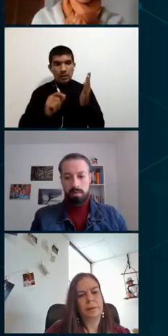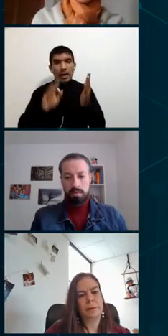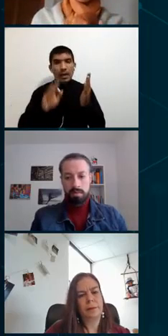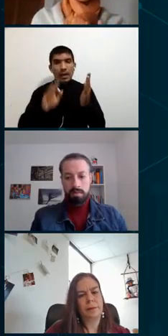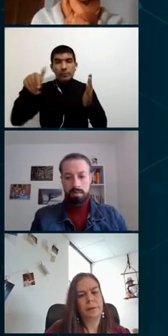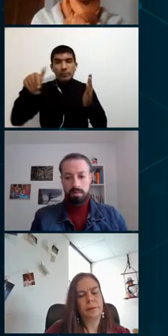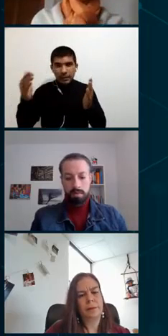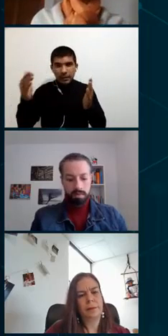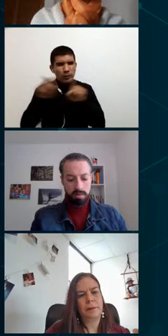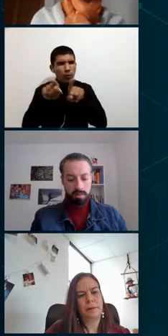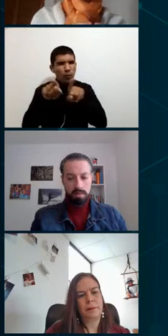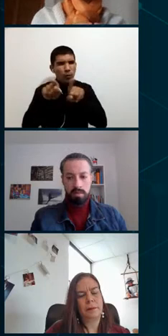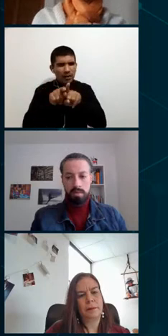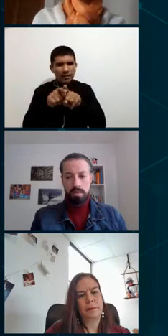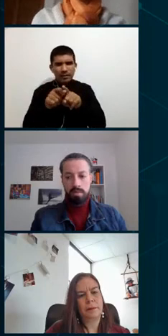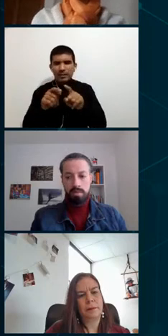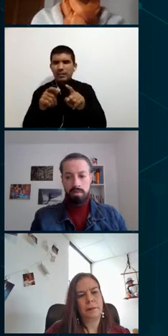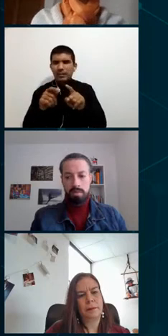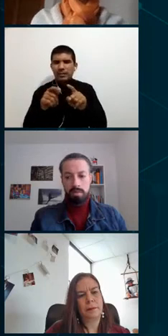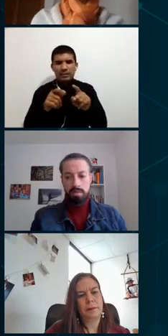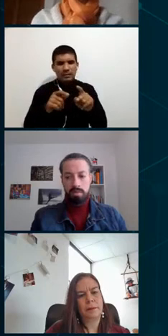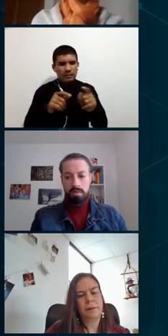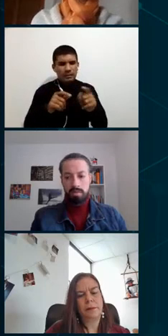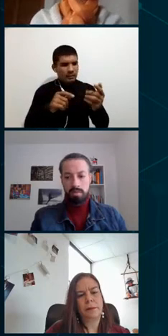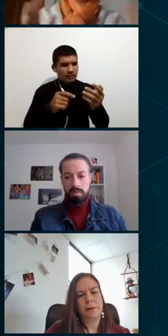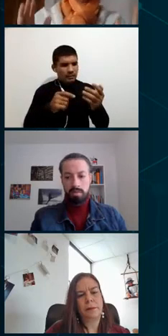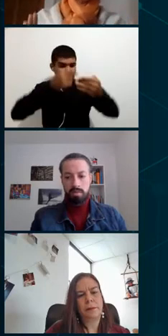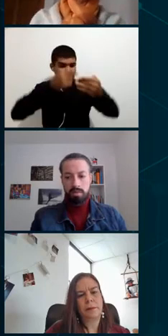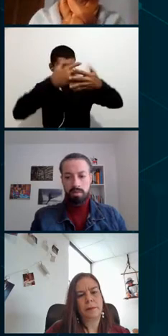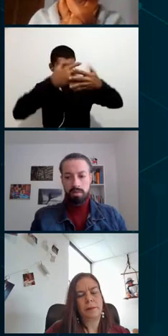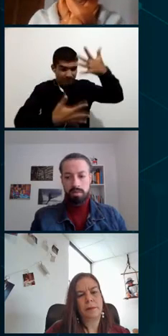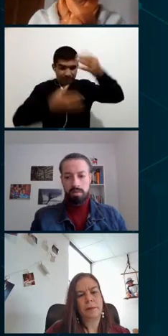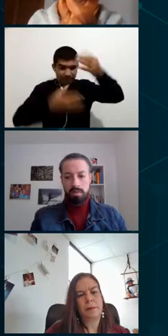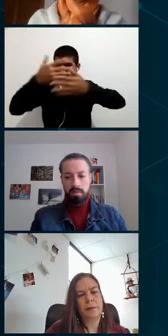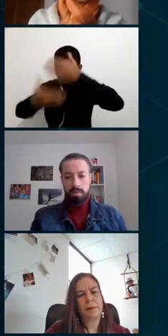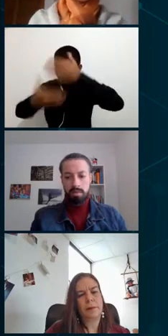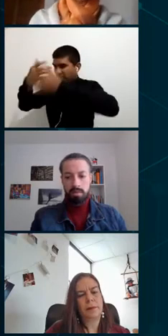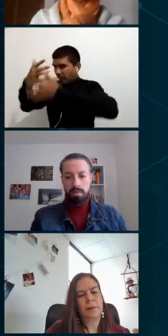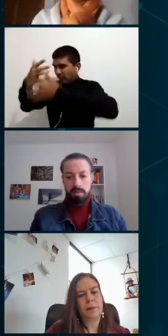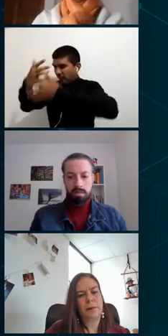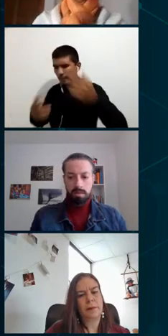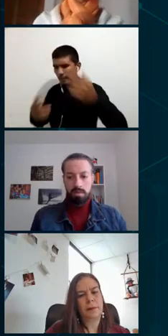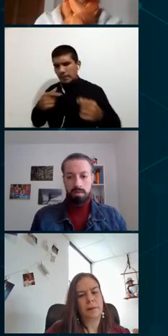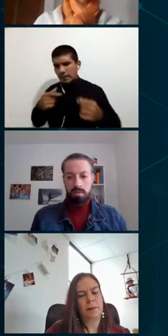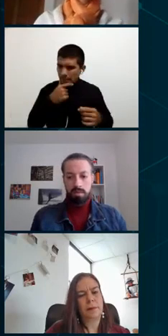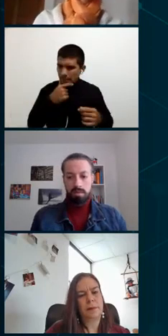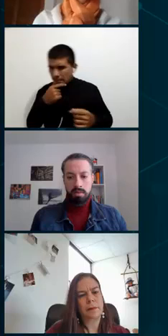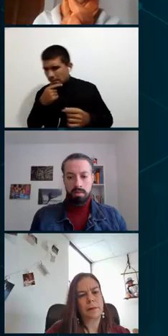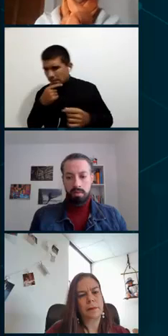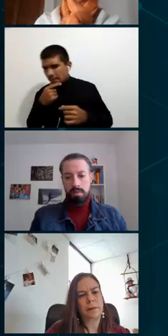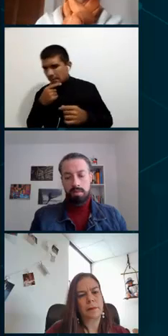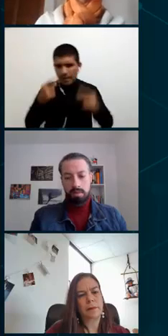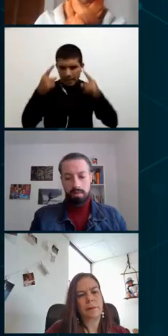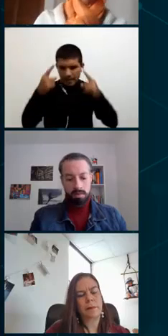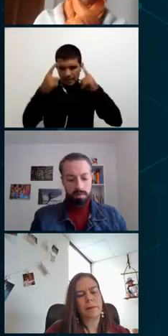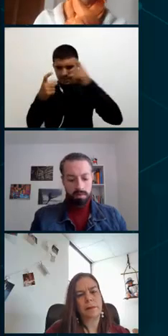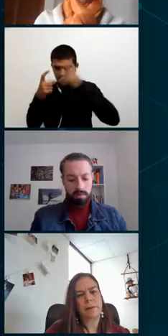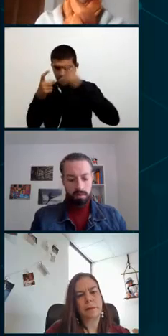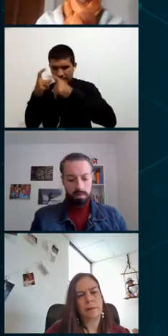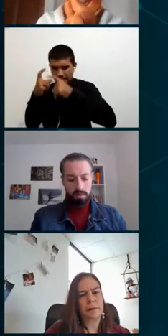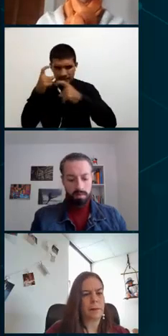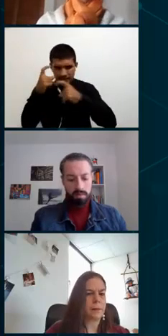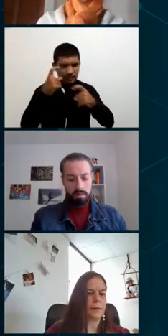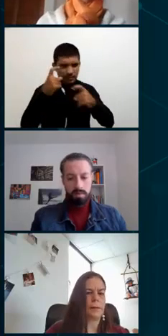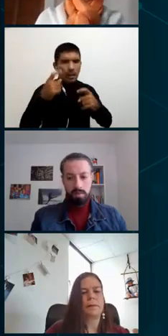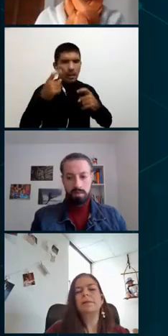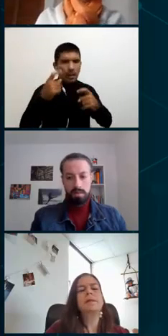en esta fase de empatizar, es súper importante aceptar y abrirnos a la divergencia. No tenemos que estar de acuerdo, no tiene que